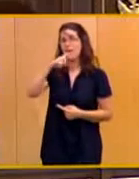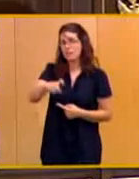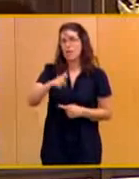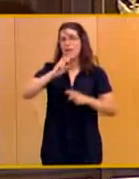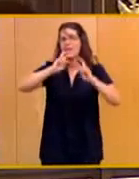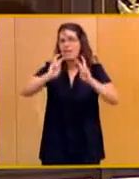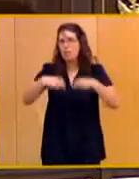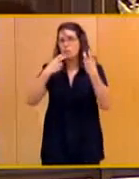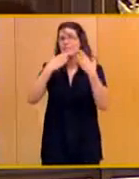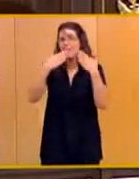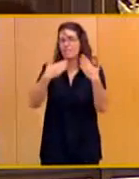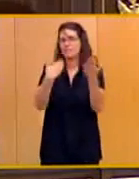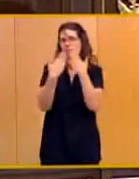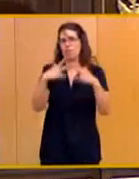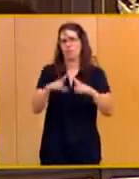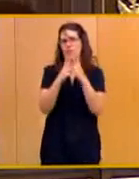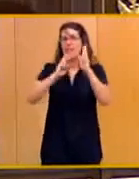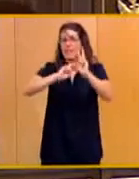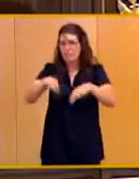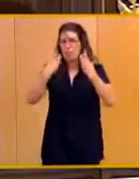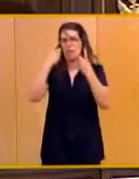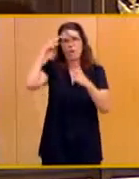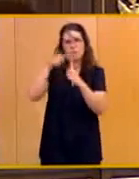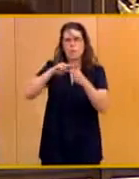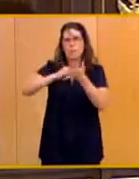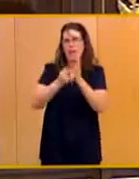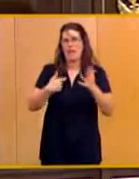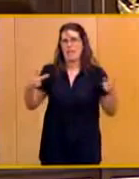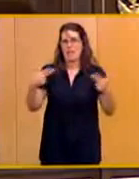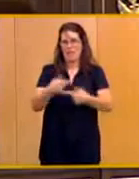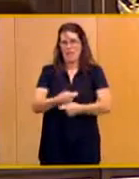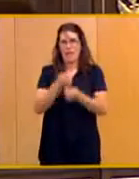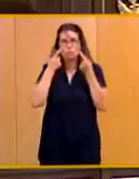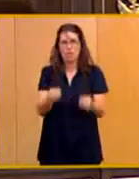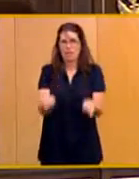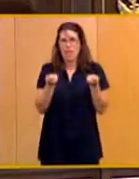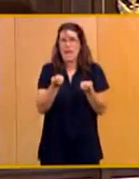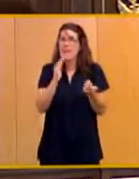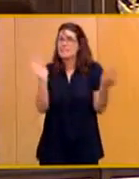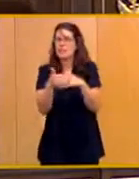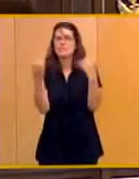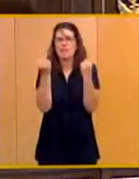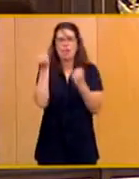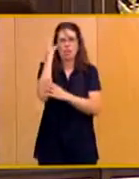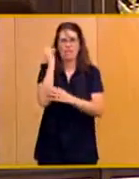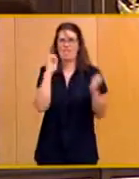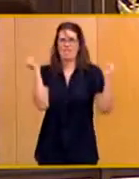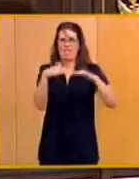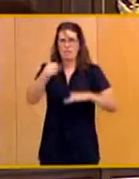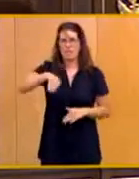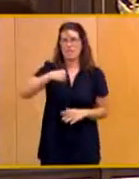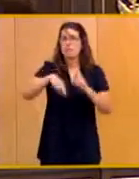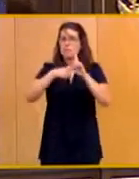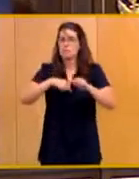social, reforma para el plan de austeridad a través de la conferencia de presidentes y reforma institucional en todos